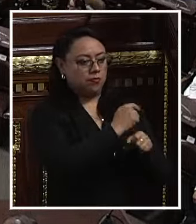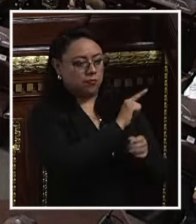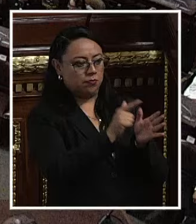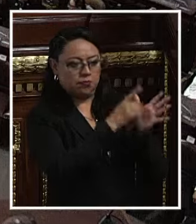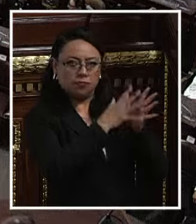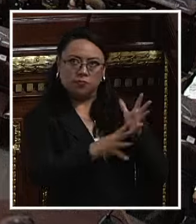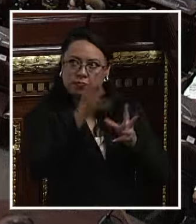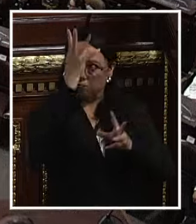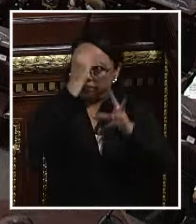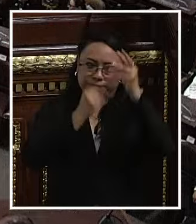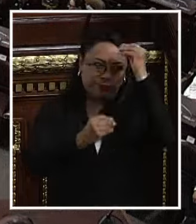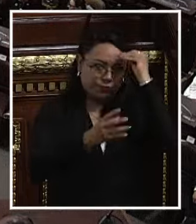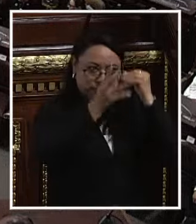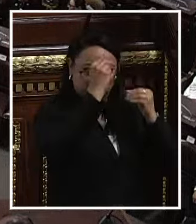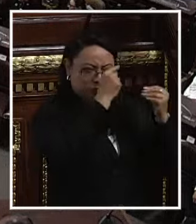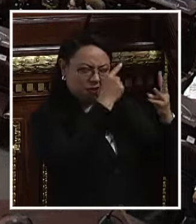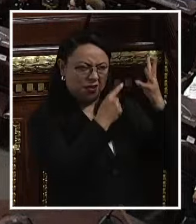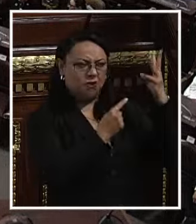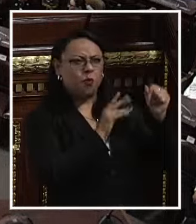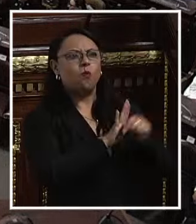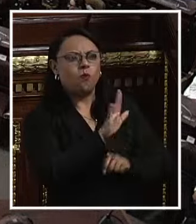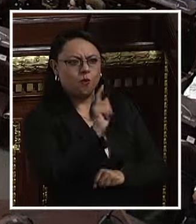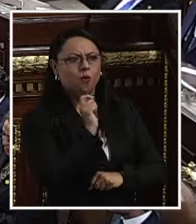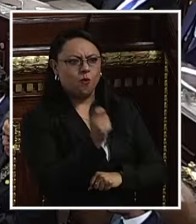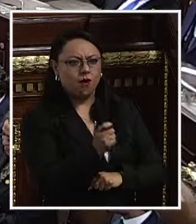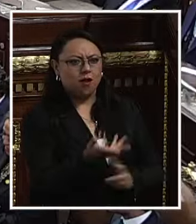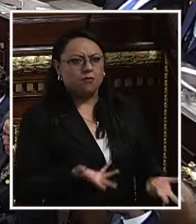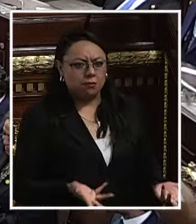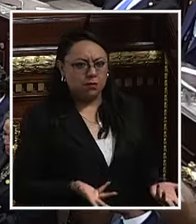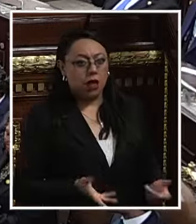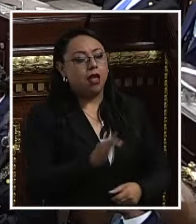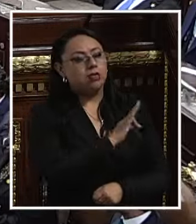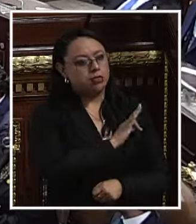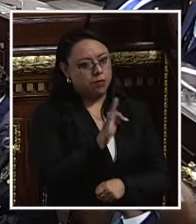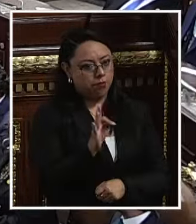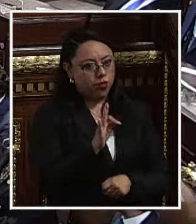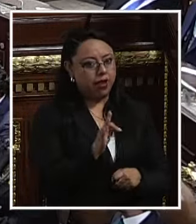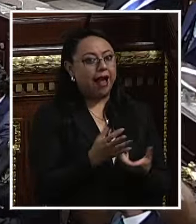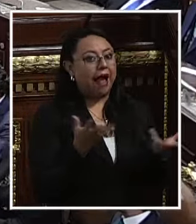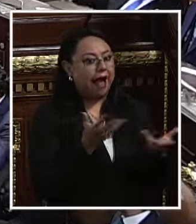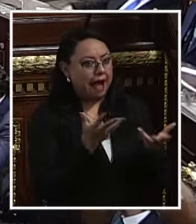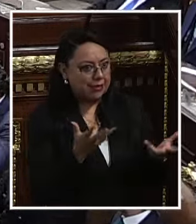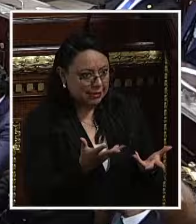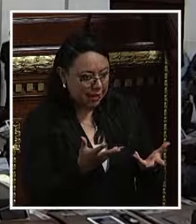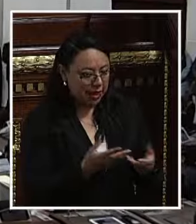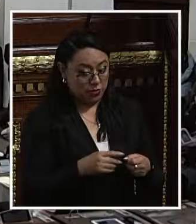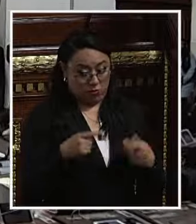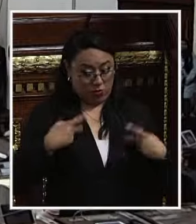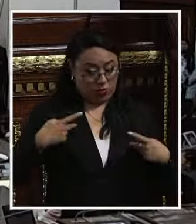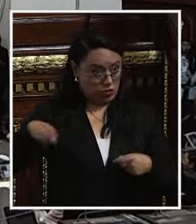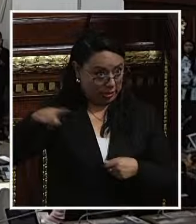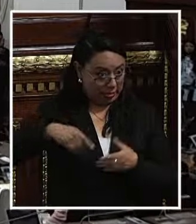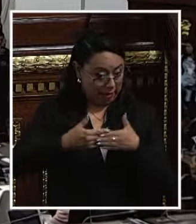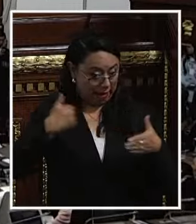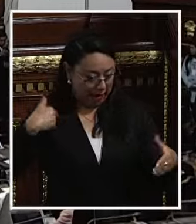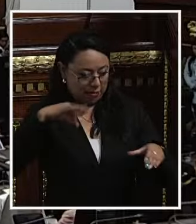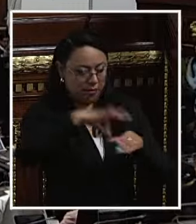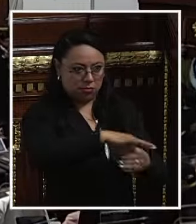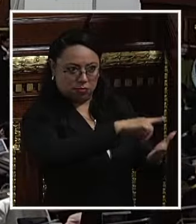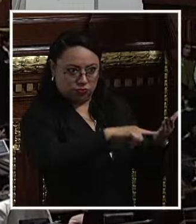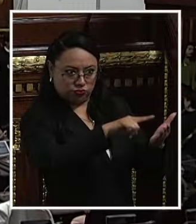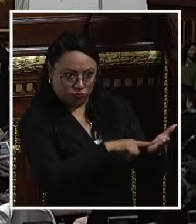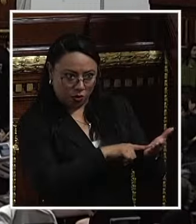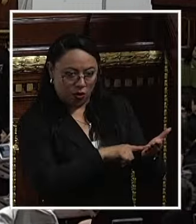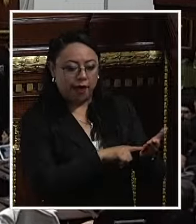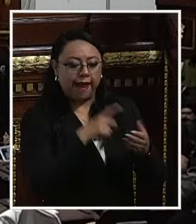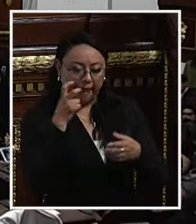radicará, entre otros, en saber introducir la voluntad de las urnas en un proyecto de ciudad a partir